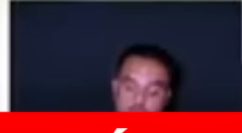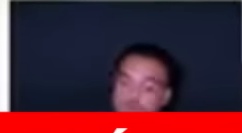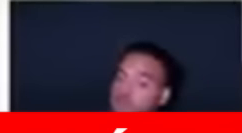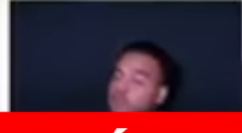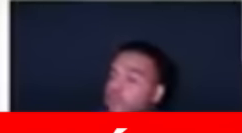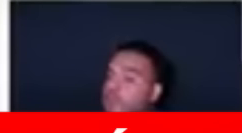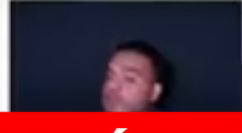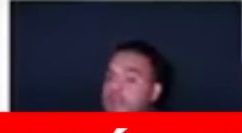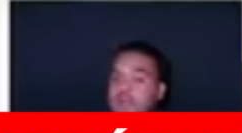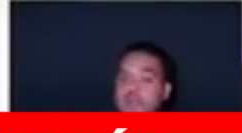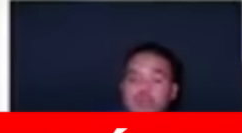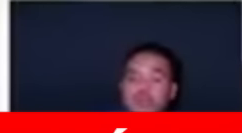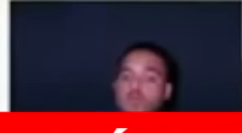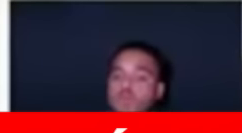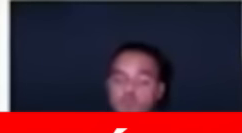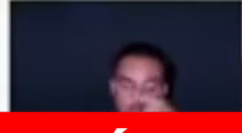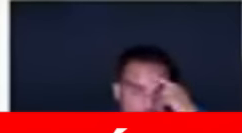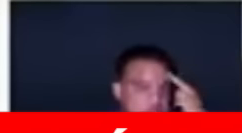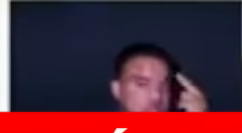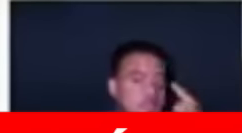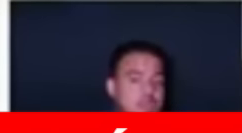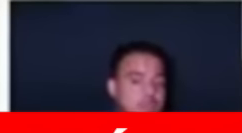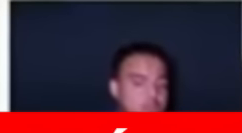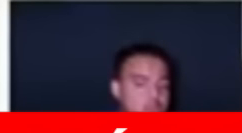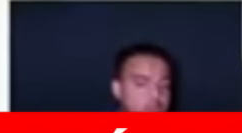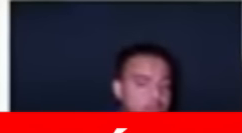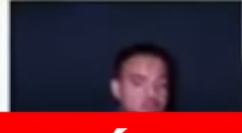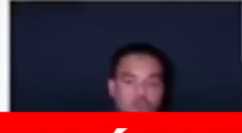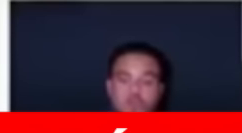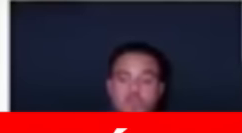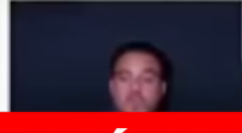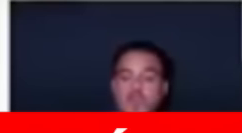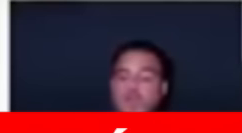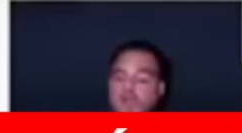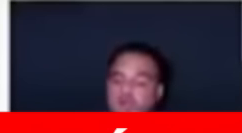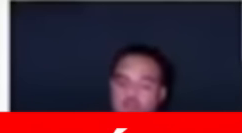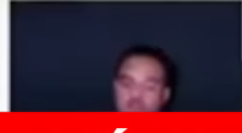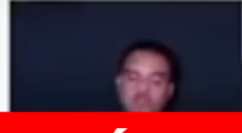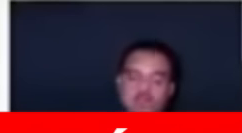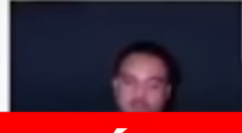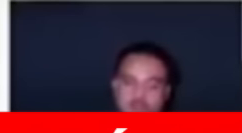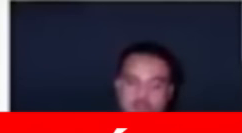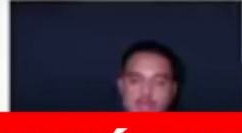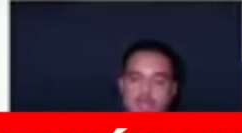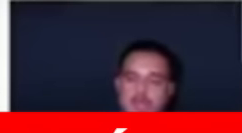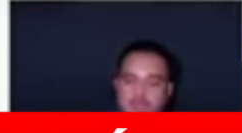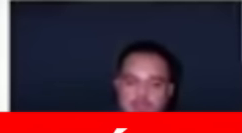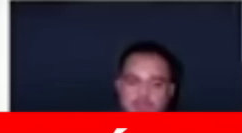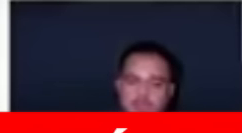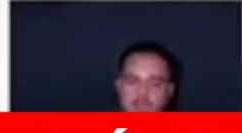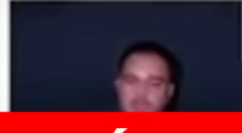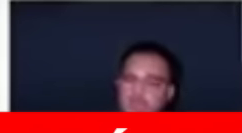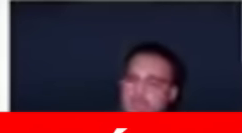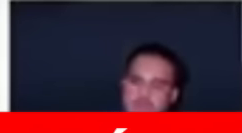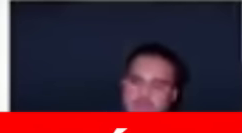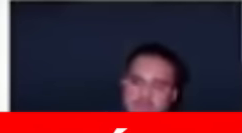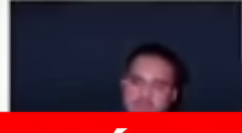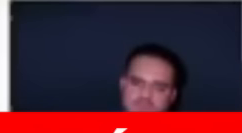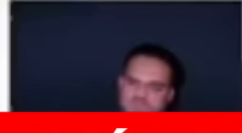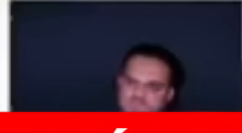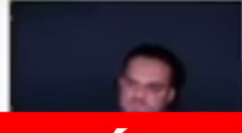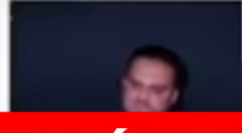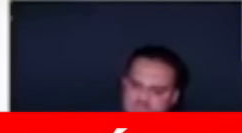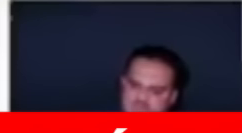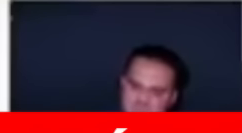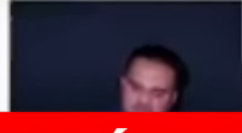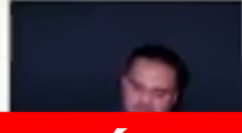los mexicanos podamos ser convocados a la unidad y vayamos juntos y derrotemos a ese enemigo